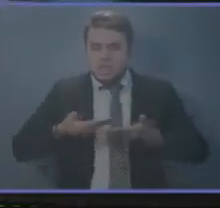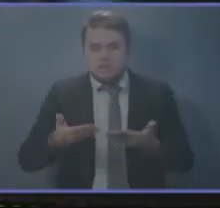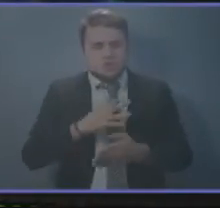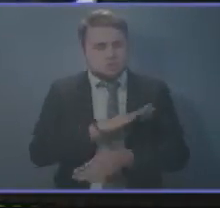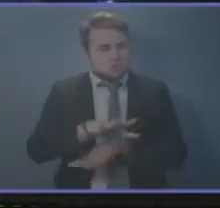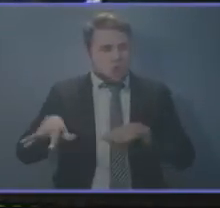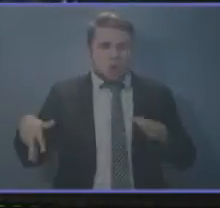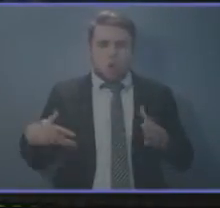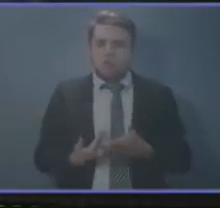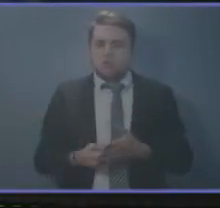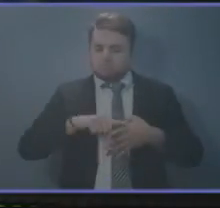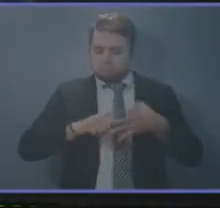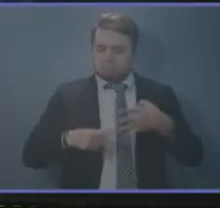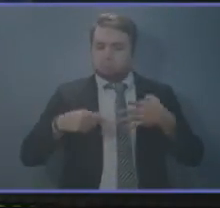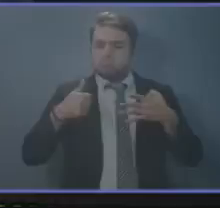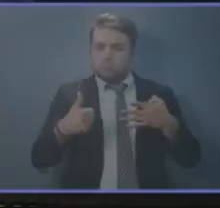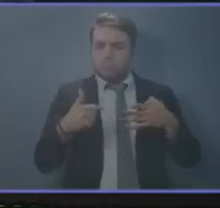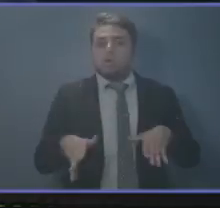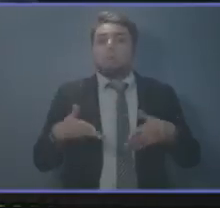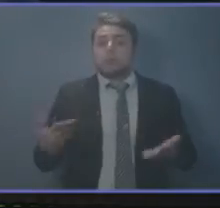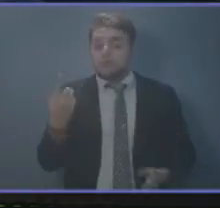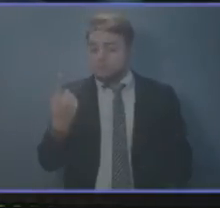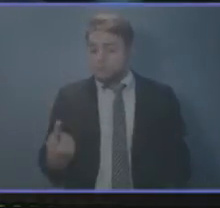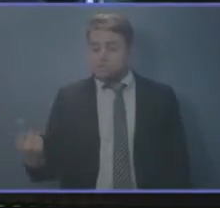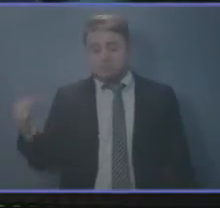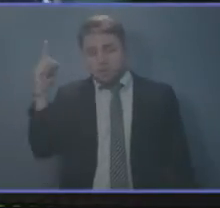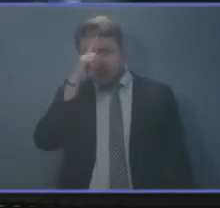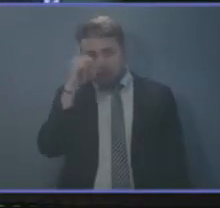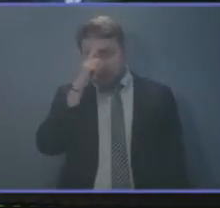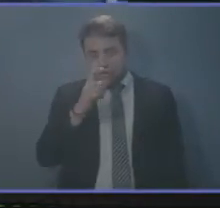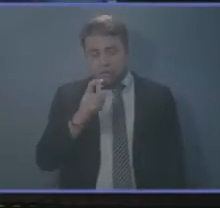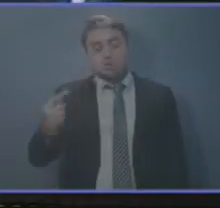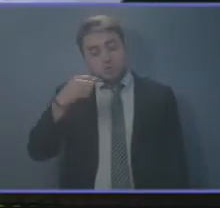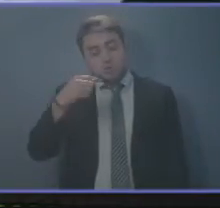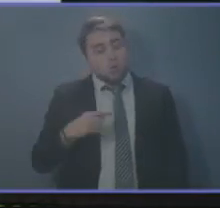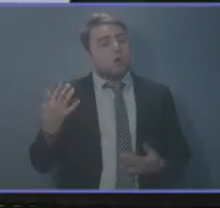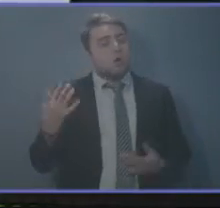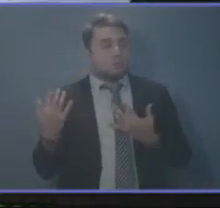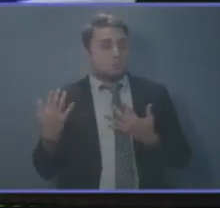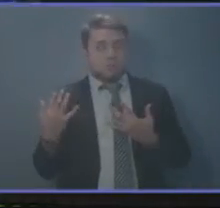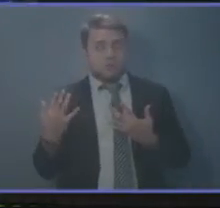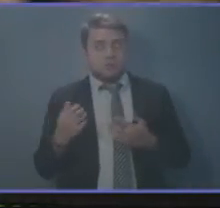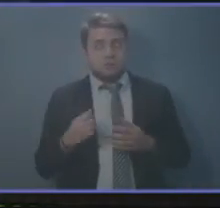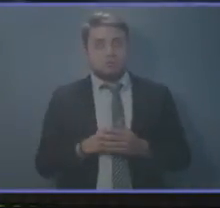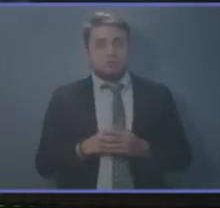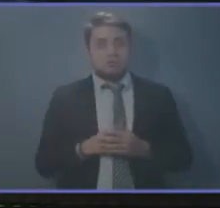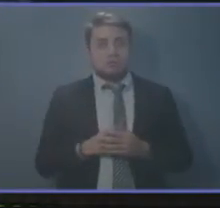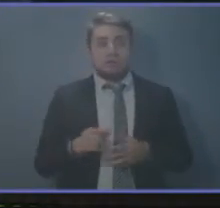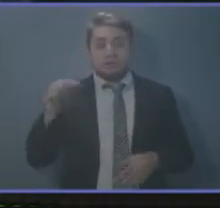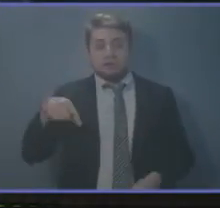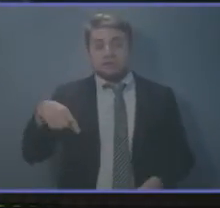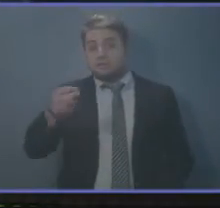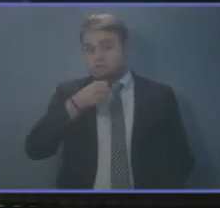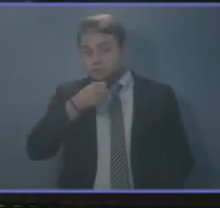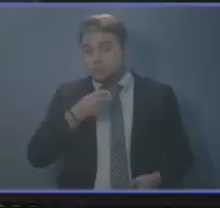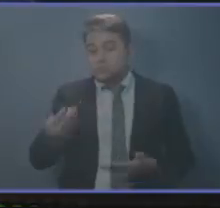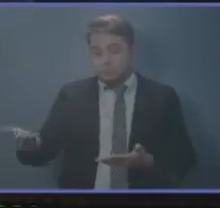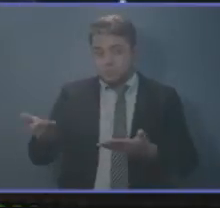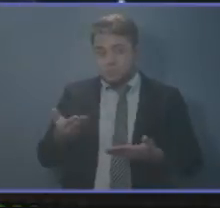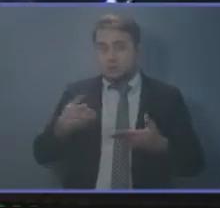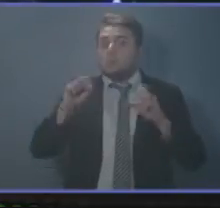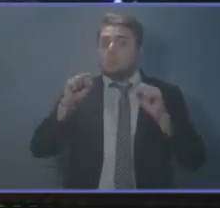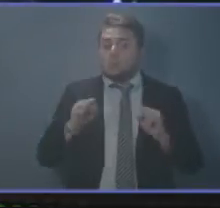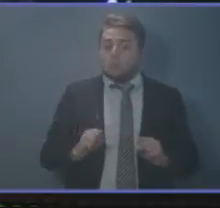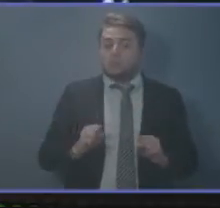prestaciones laborales a sus empleados. Espero que esa información que me ha llegado